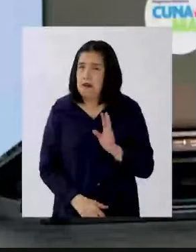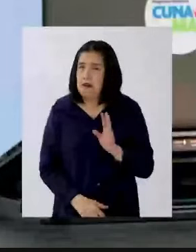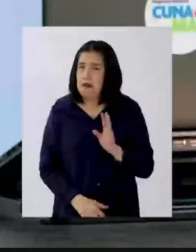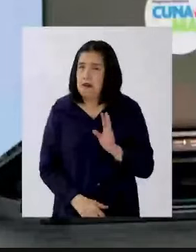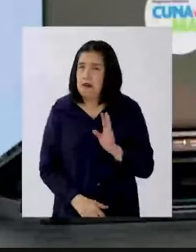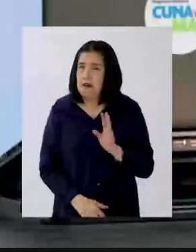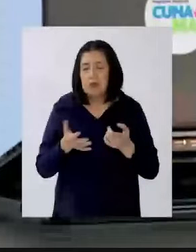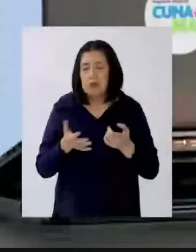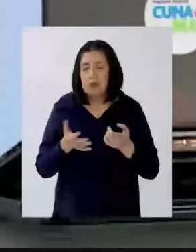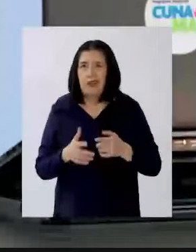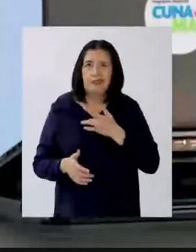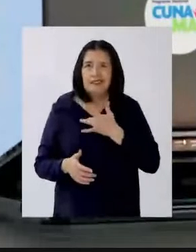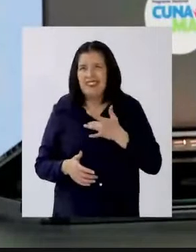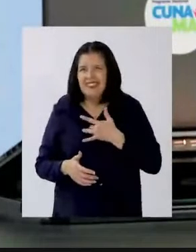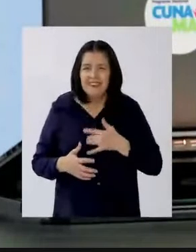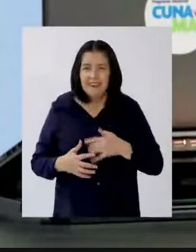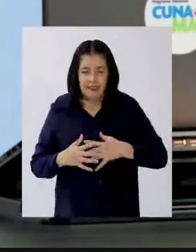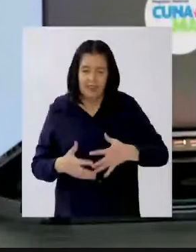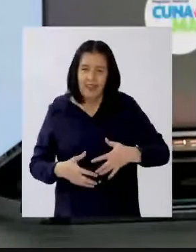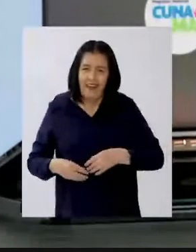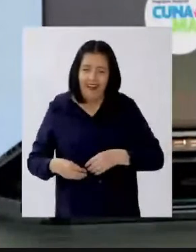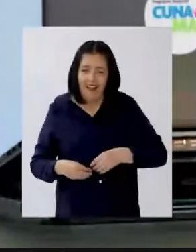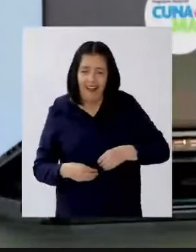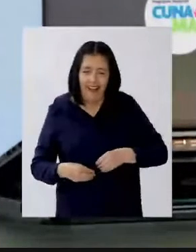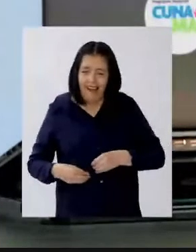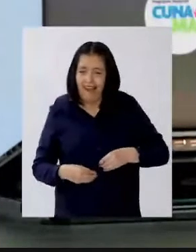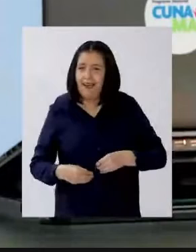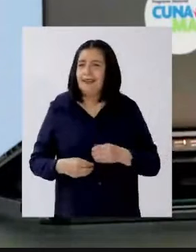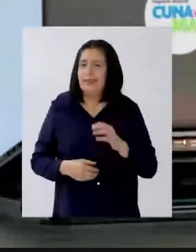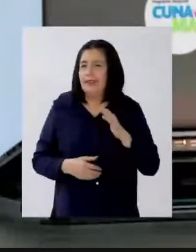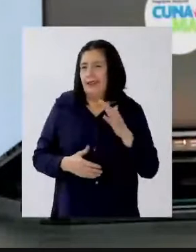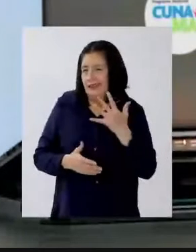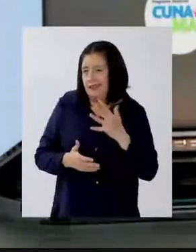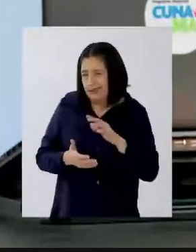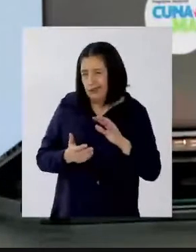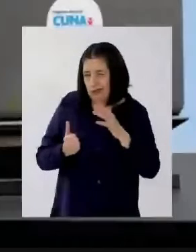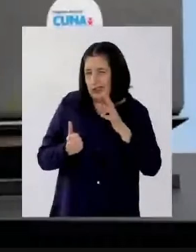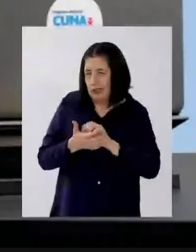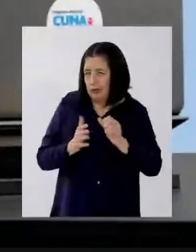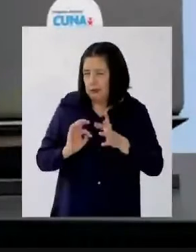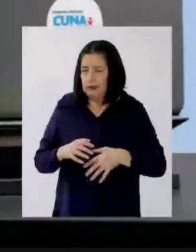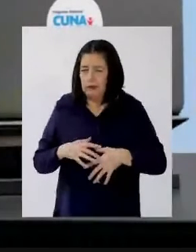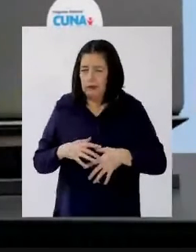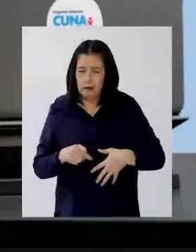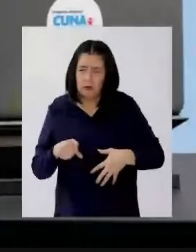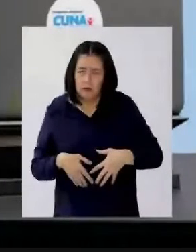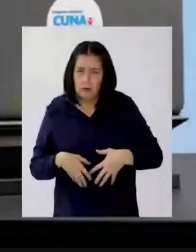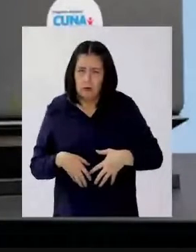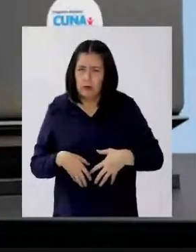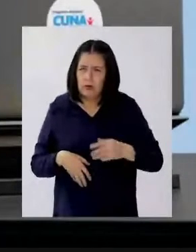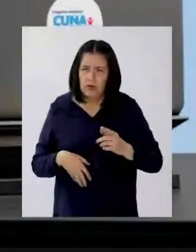Normalmente empezarás a percibir los movimientos de tu bebé a partir del 5º o 6º mes de embarazo. Si te das cuenta